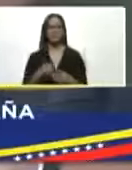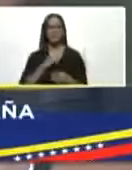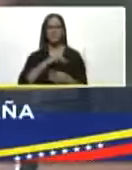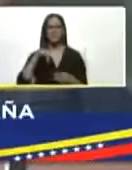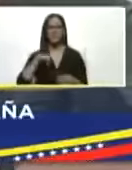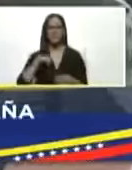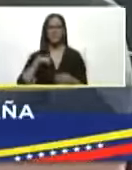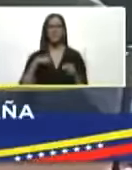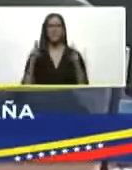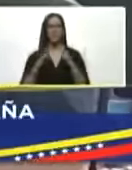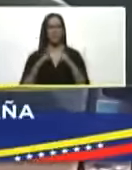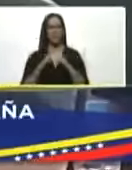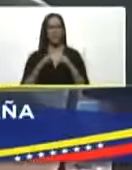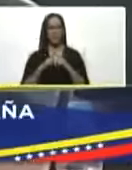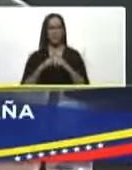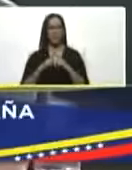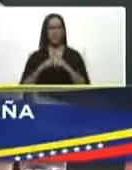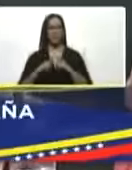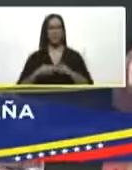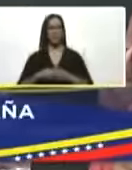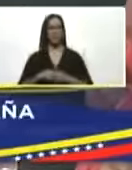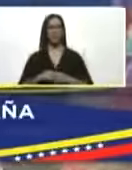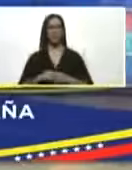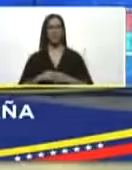Nosotros nos conocemos,